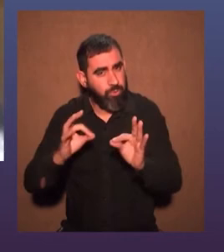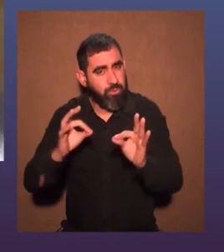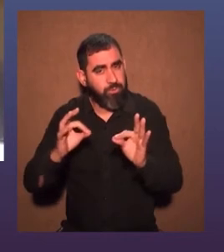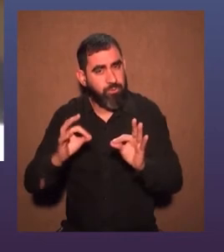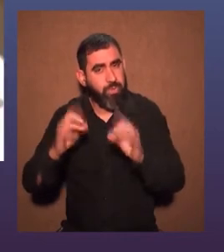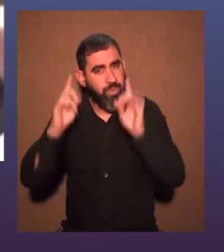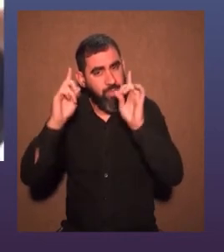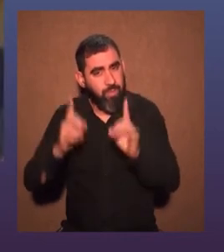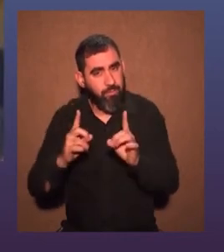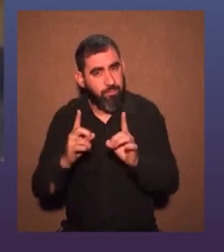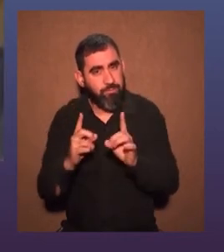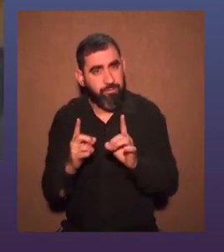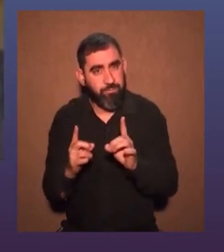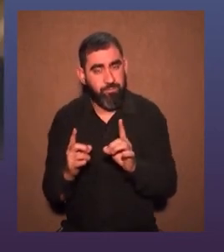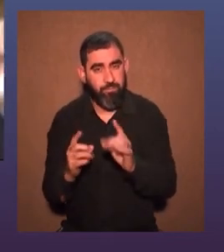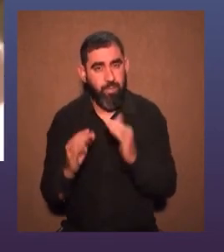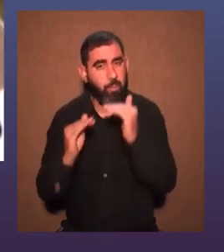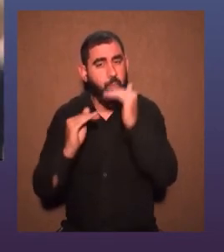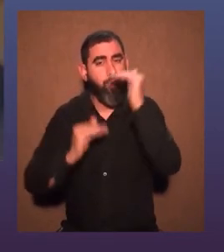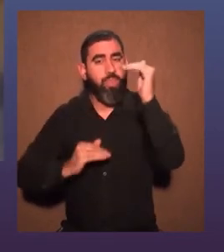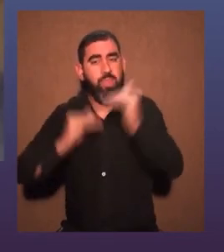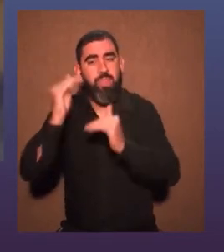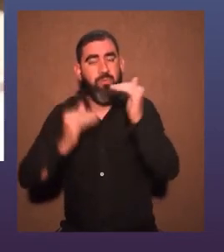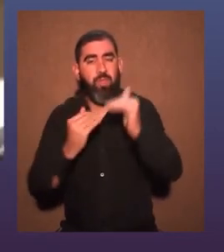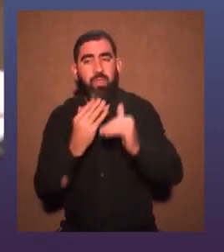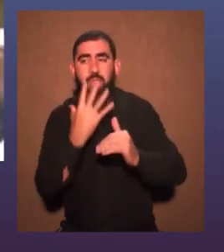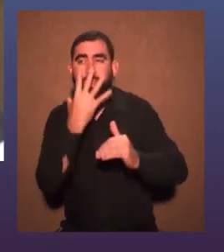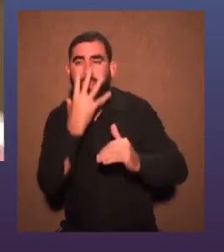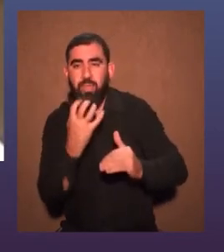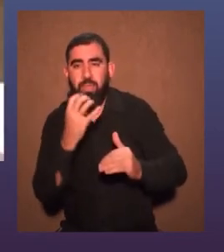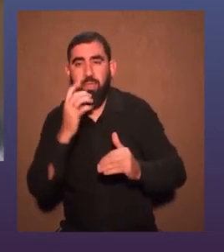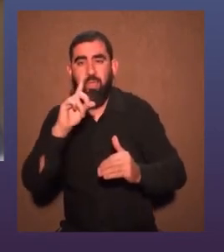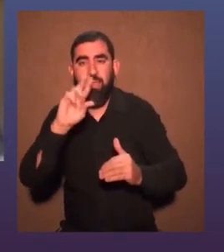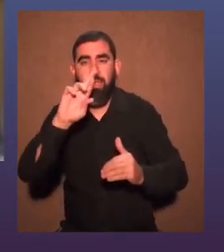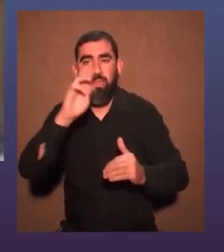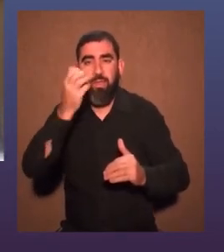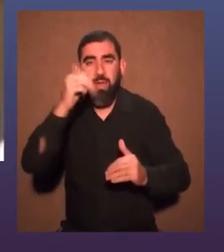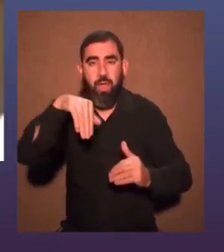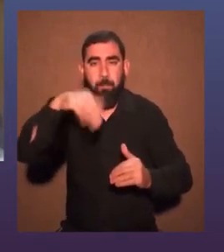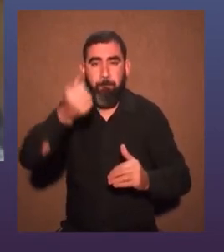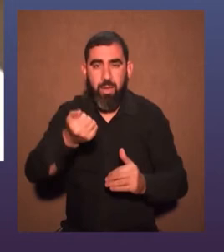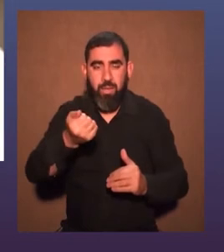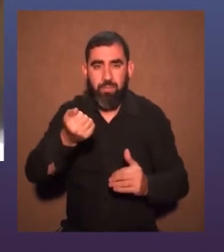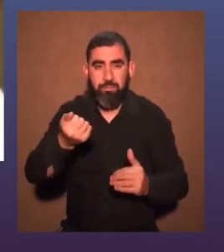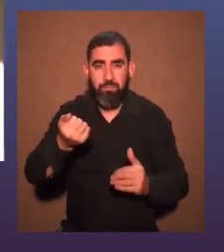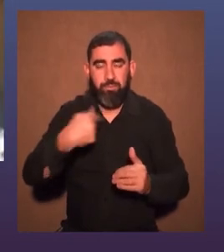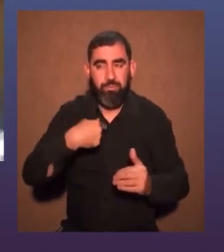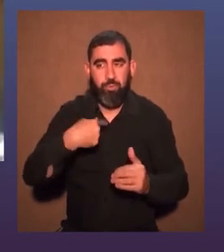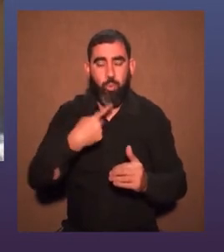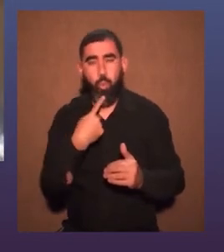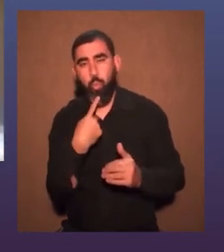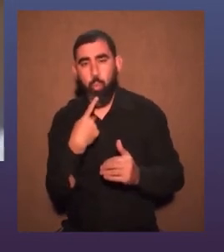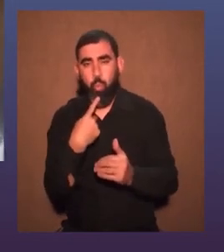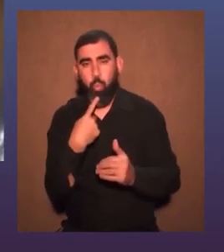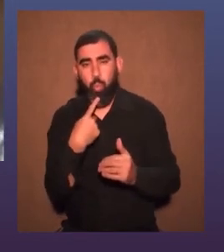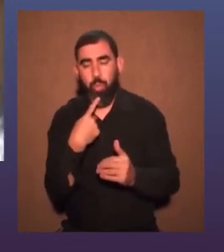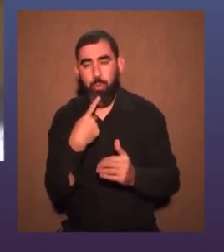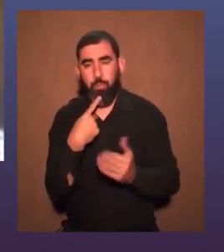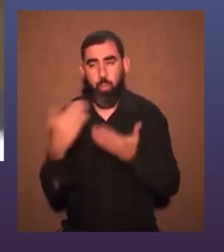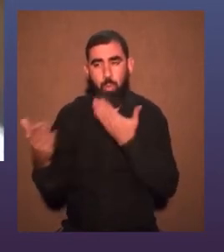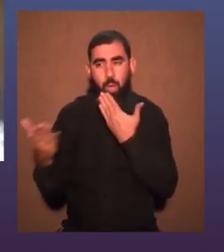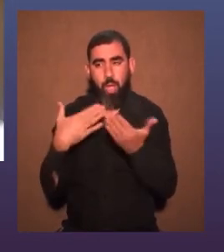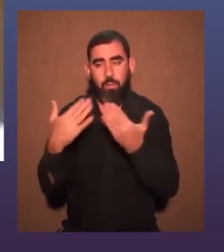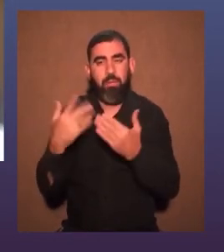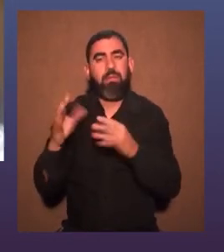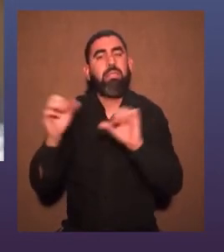que llegar a cierto nivel de dramatismo o no, y realmente es una duda que compartí con Marina y compartí